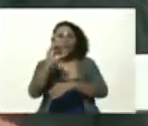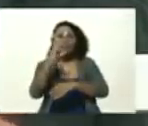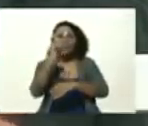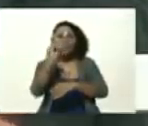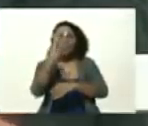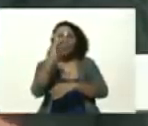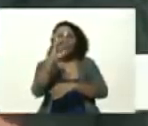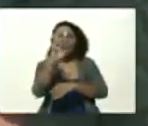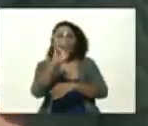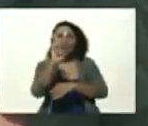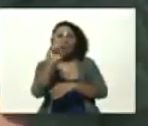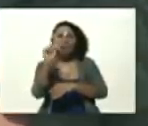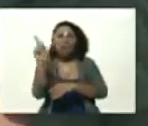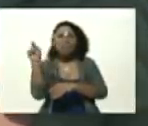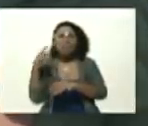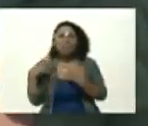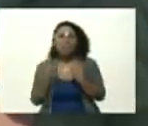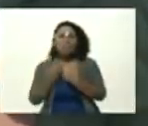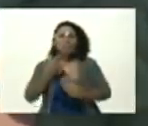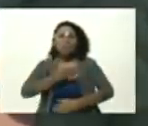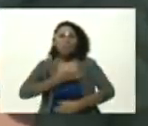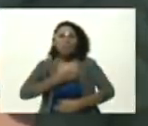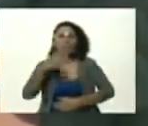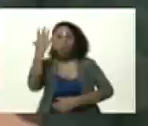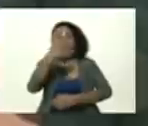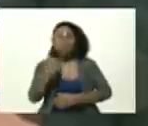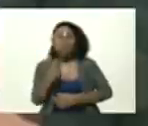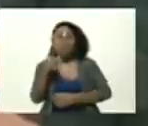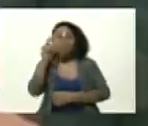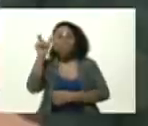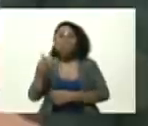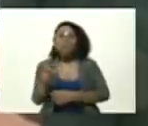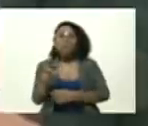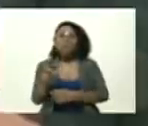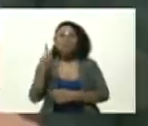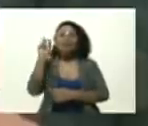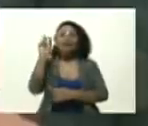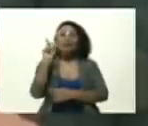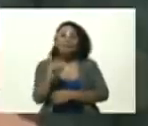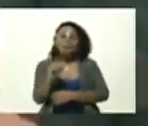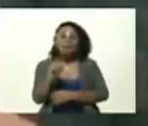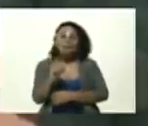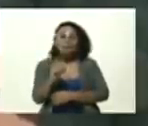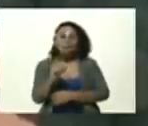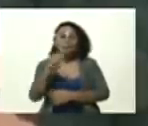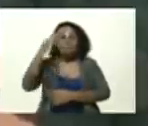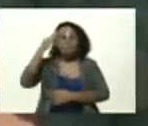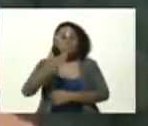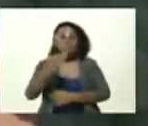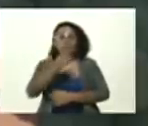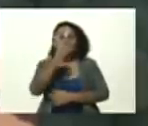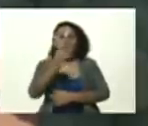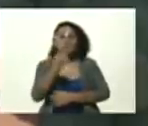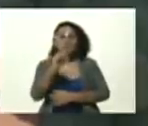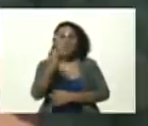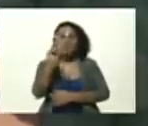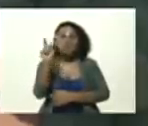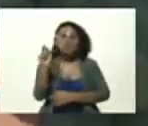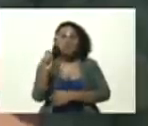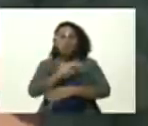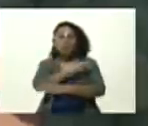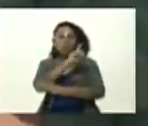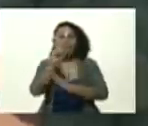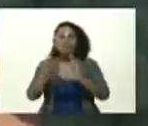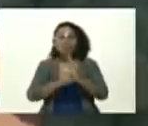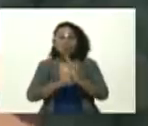me acompaña el alcalde joven, Luis Jonás Reyes, y también el comandante de la SODI Lara, general de